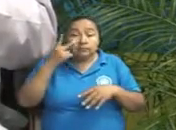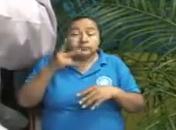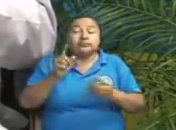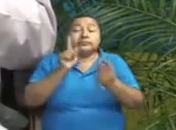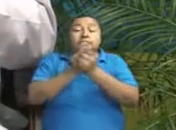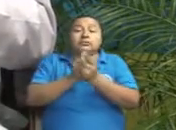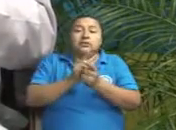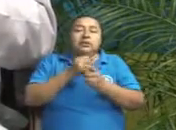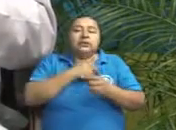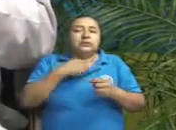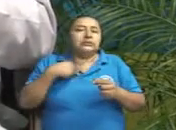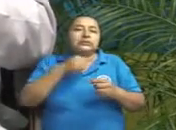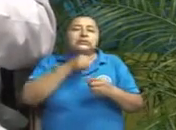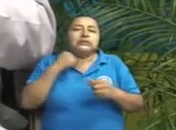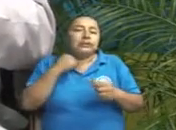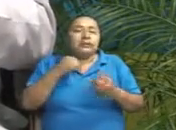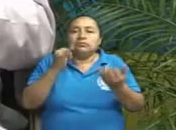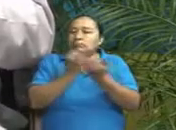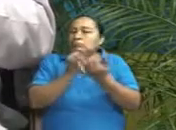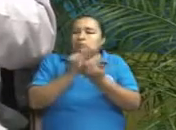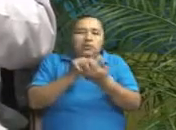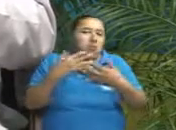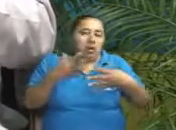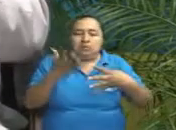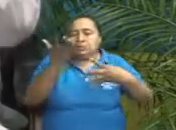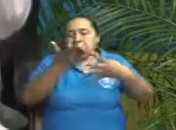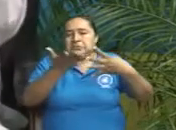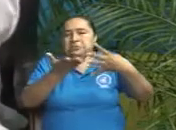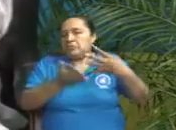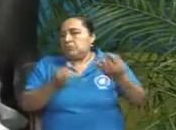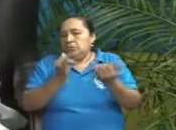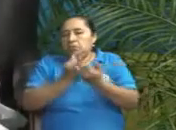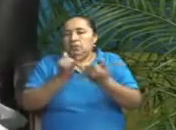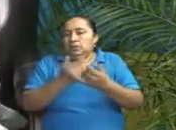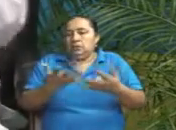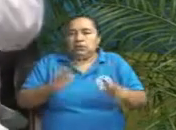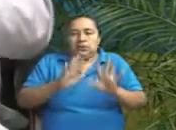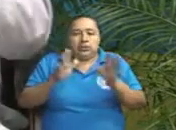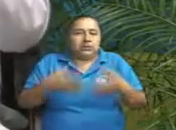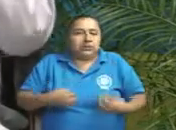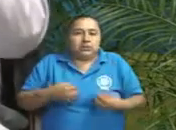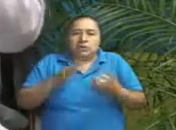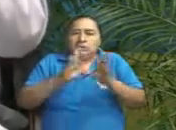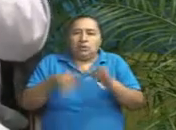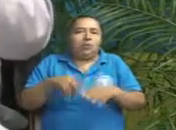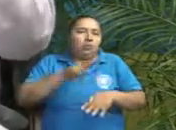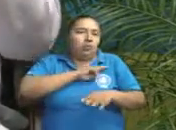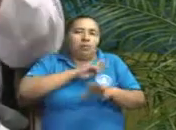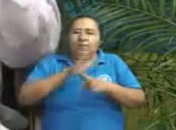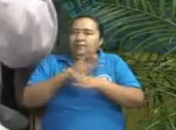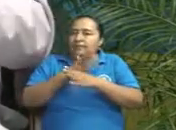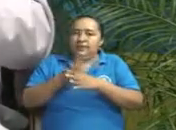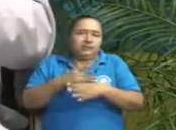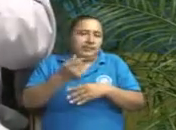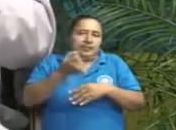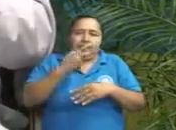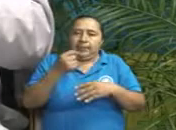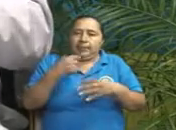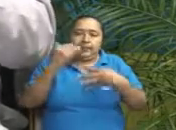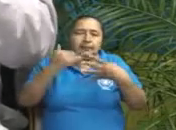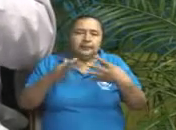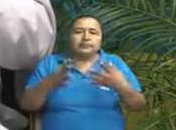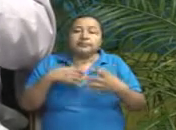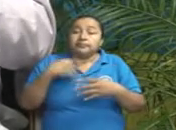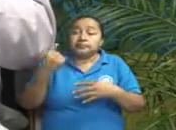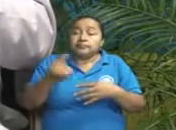se les hacen sus estudios y se trata igual como que fuera un cáncer en la mujer. No existe una diferencia en tratamiento. La